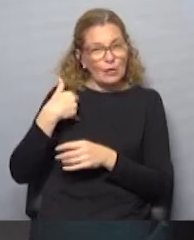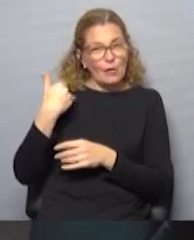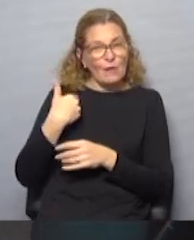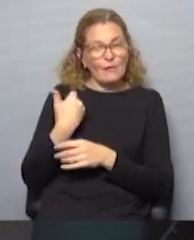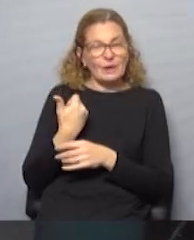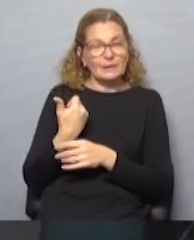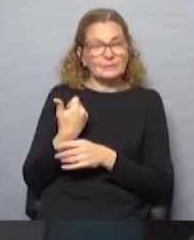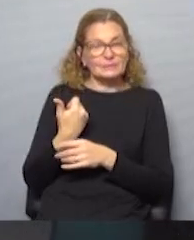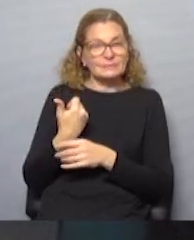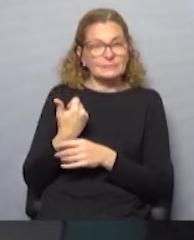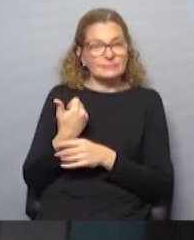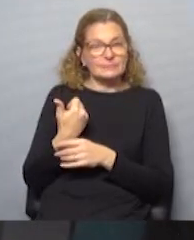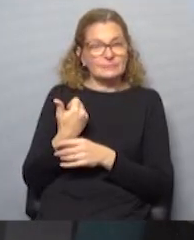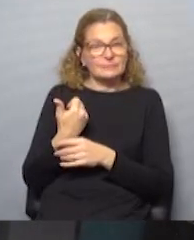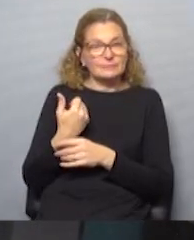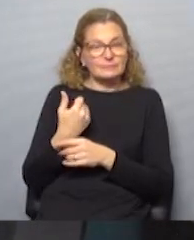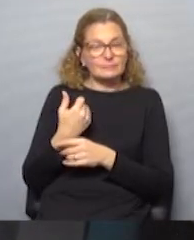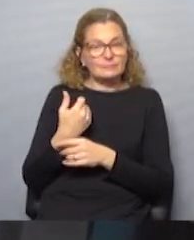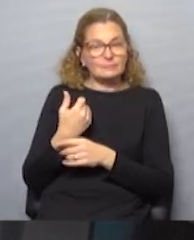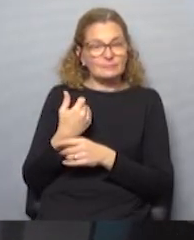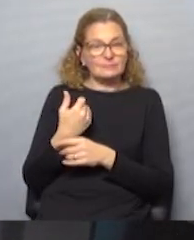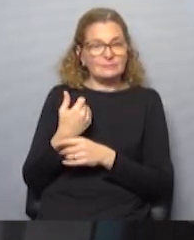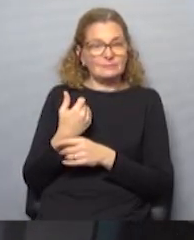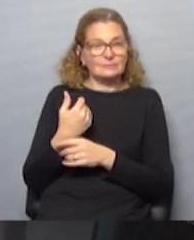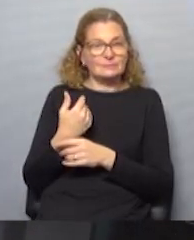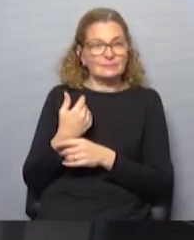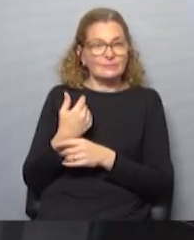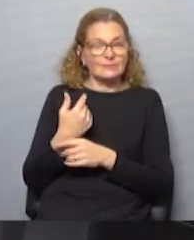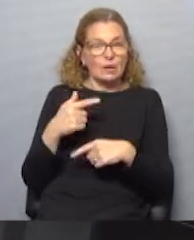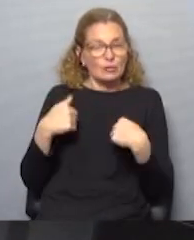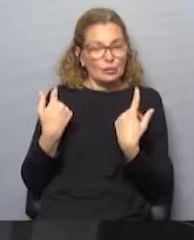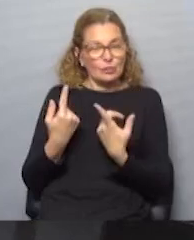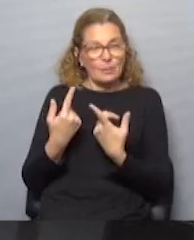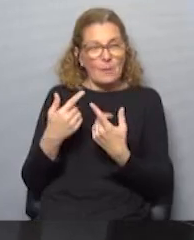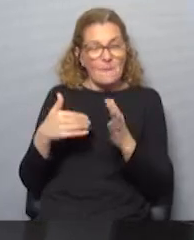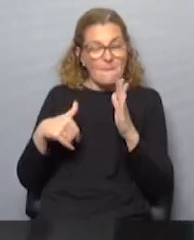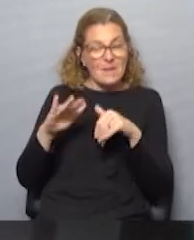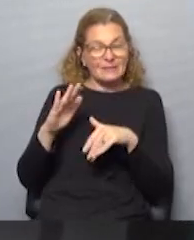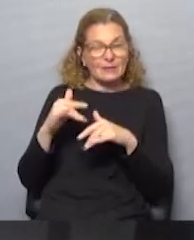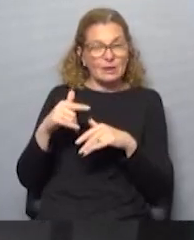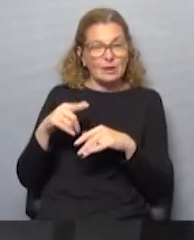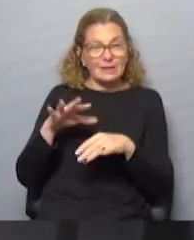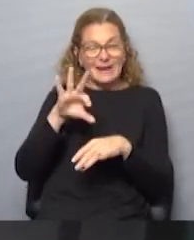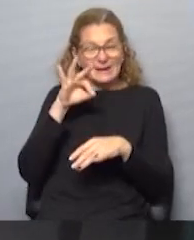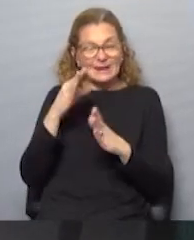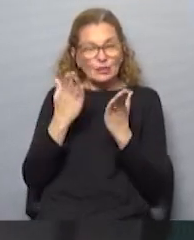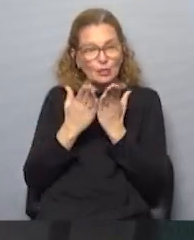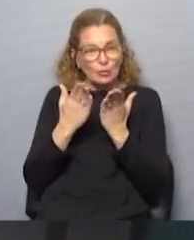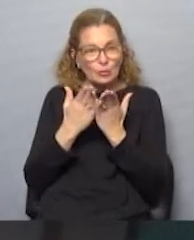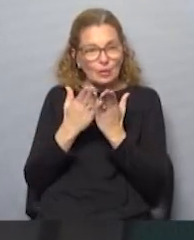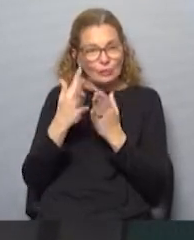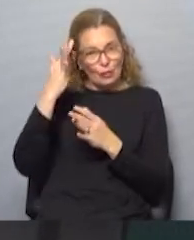son somos estudios hay que considerar poco pero los más jóvenes los que están diciendo la realidad digamos son